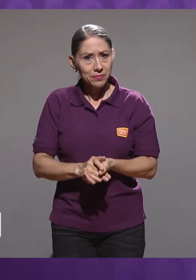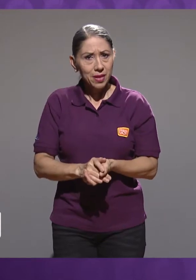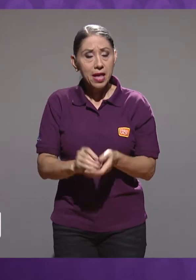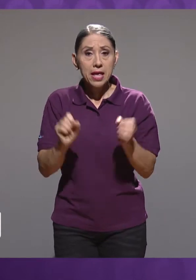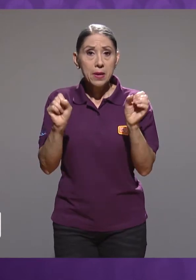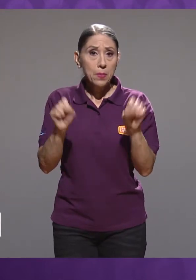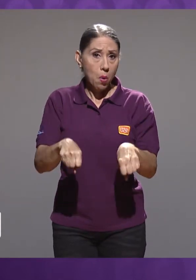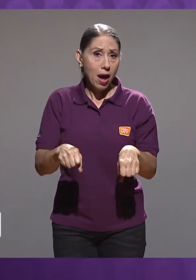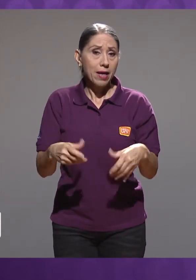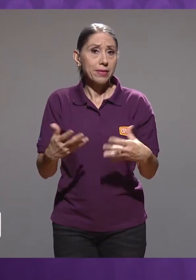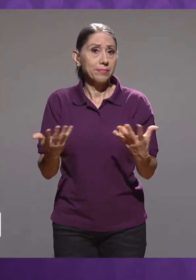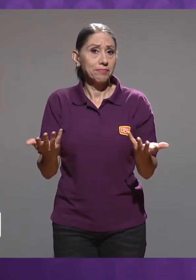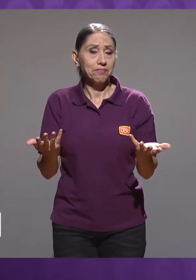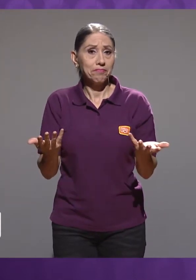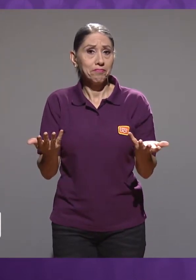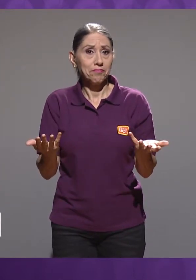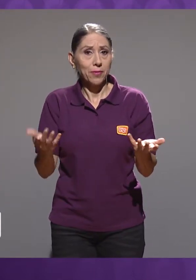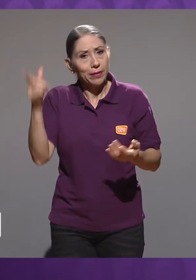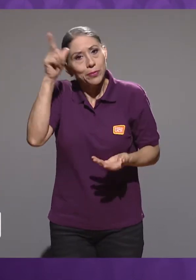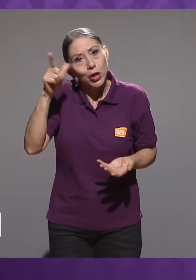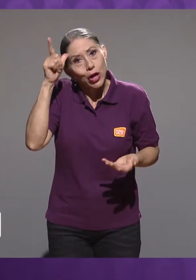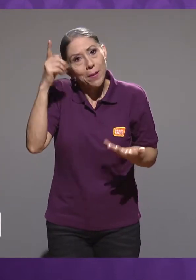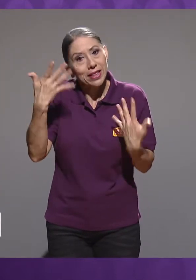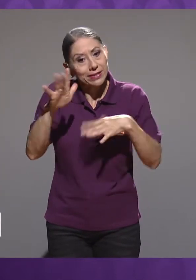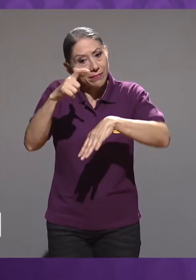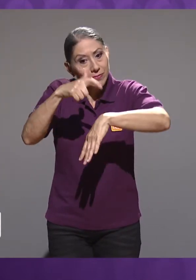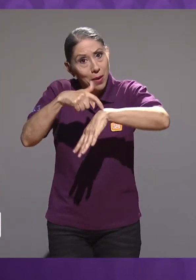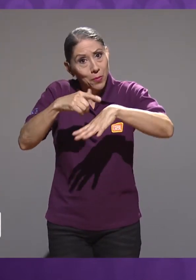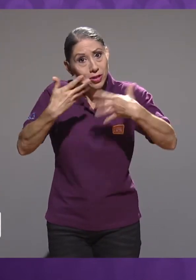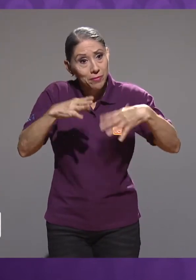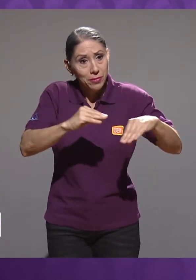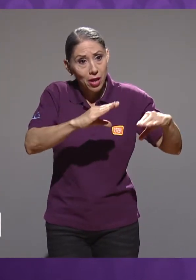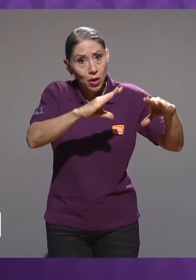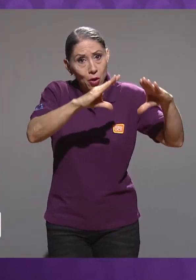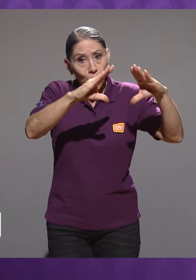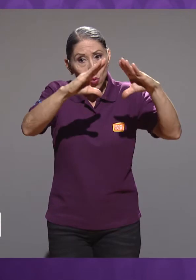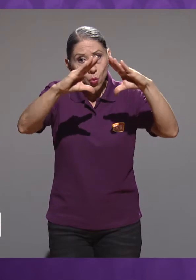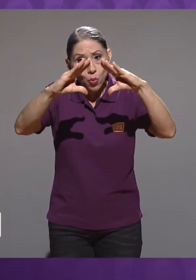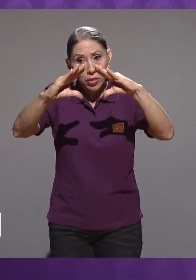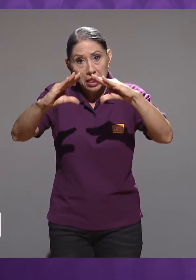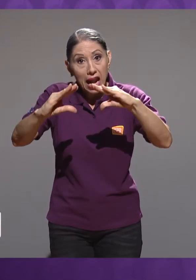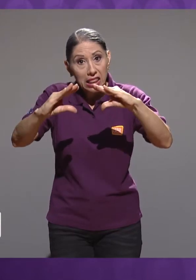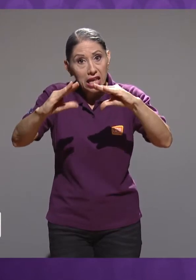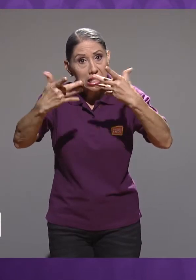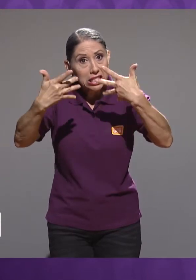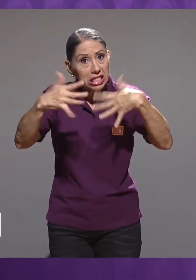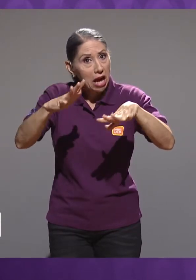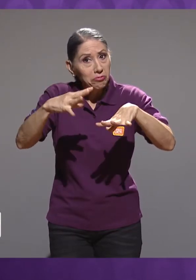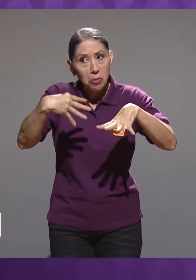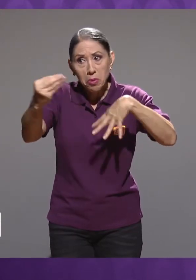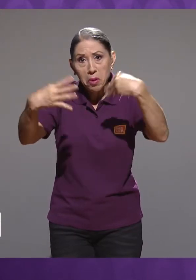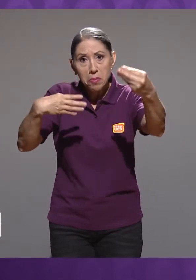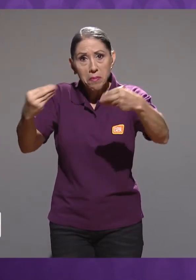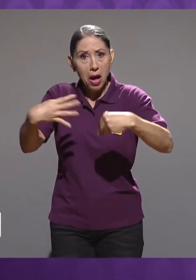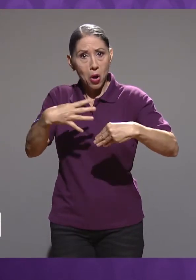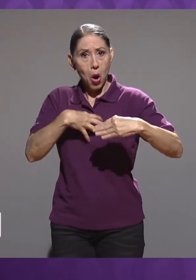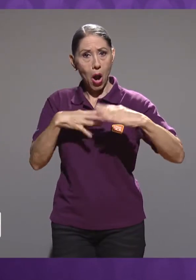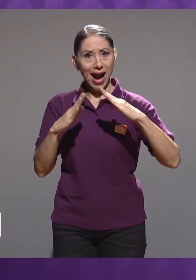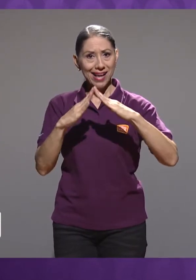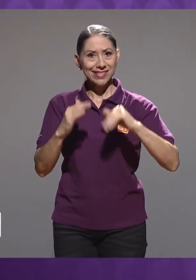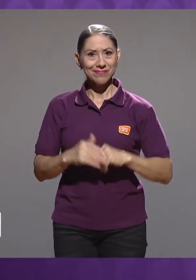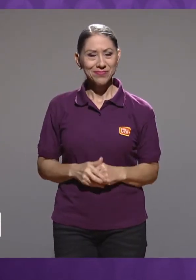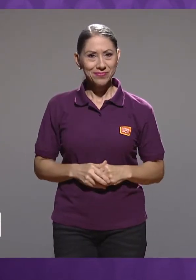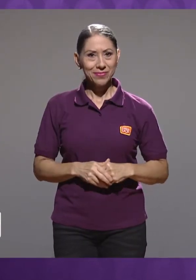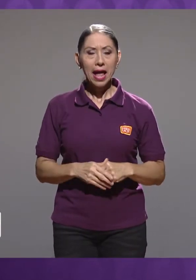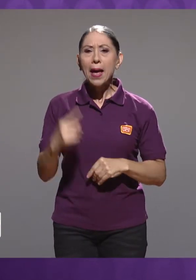y pues obviamente pues ya en la tarde ya se retiran a sus casas. Pensemos en que